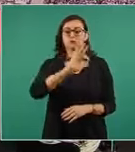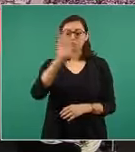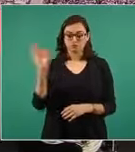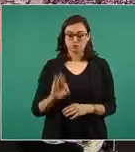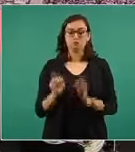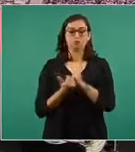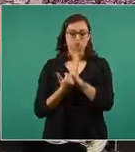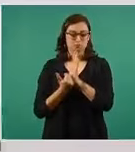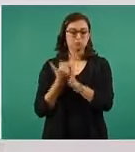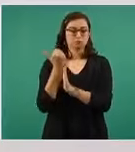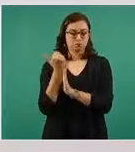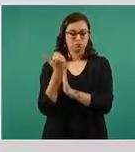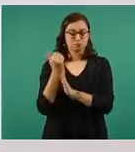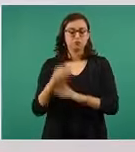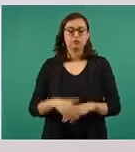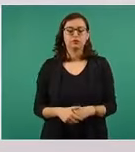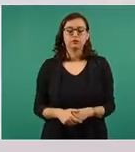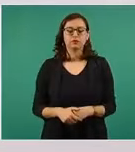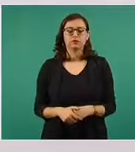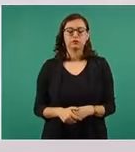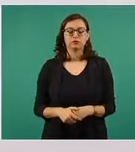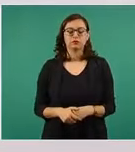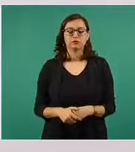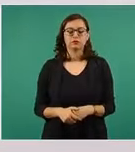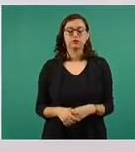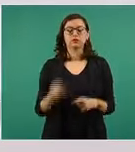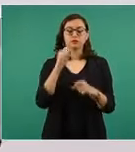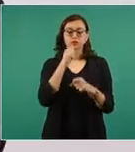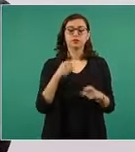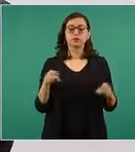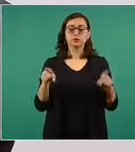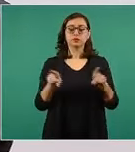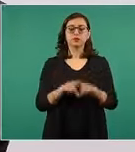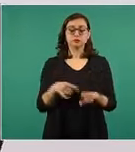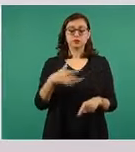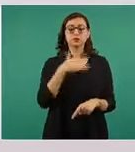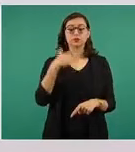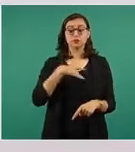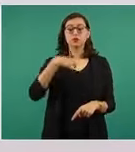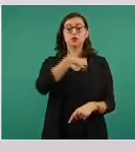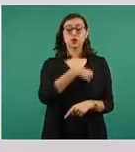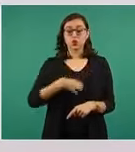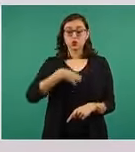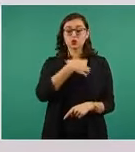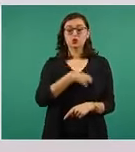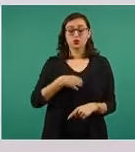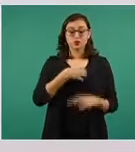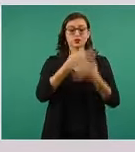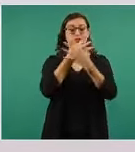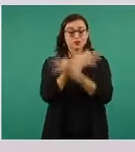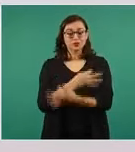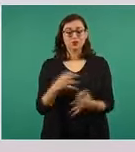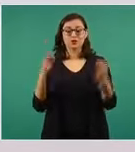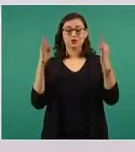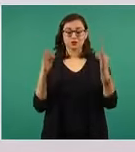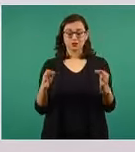También es satisfactorio informar que de los 20